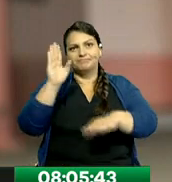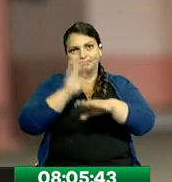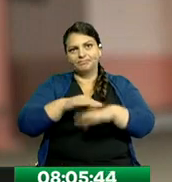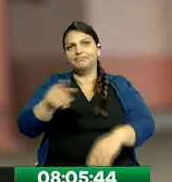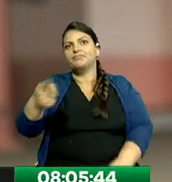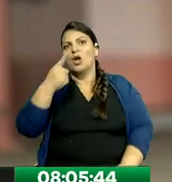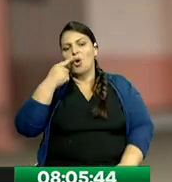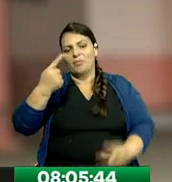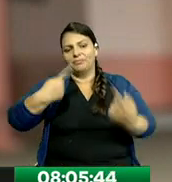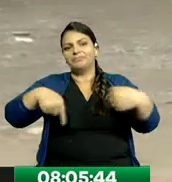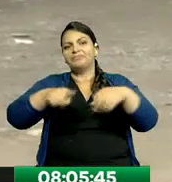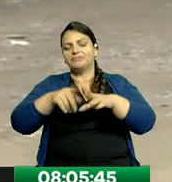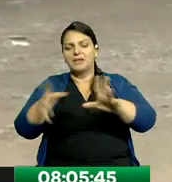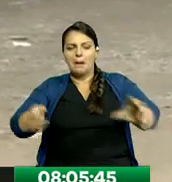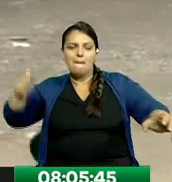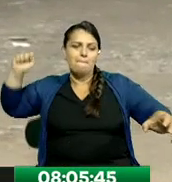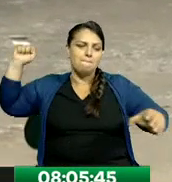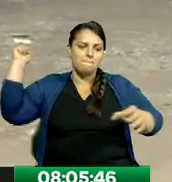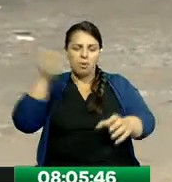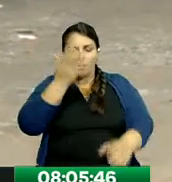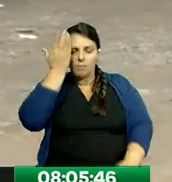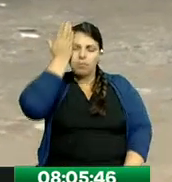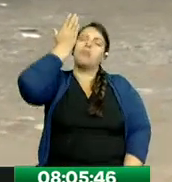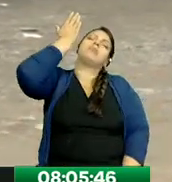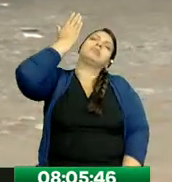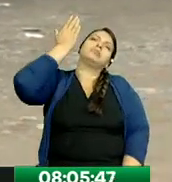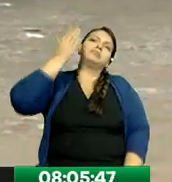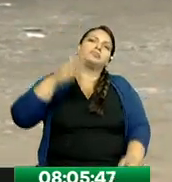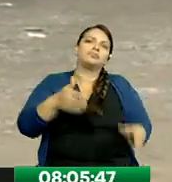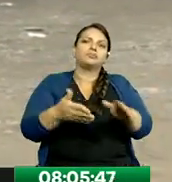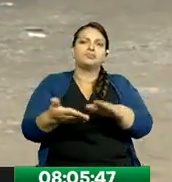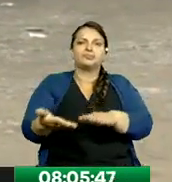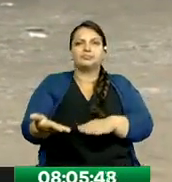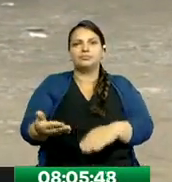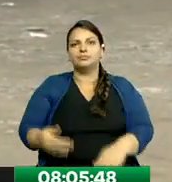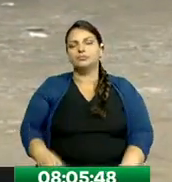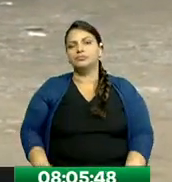sospechoso. Desde Santo Domingo de Los Áchilas, informó Gisela Moreira.